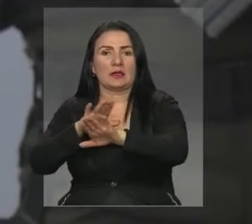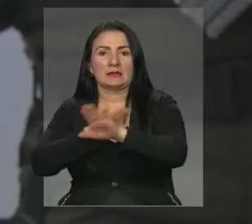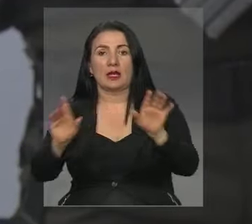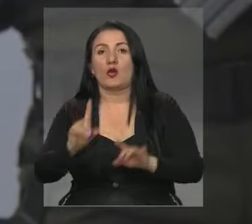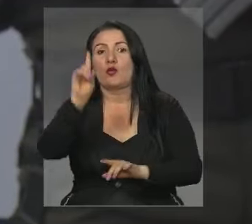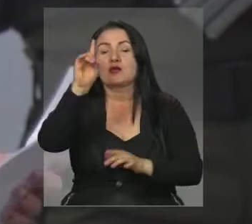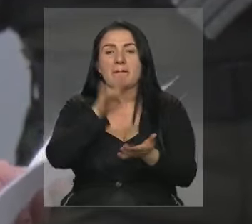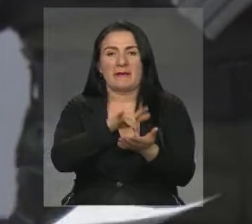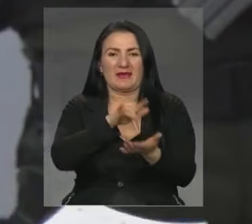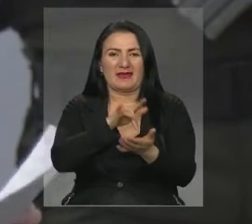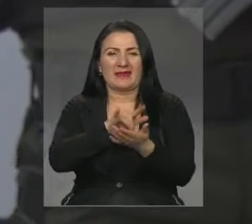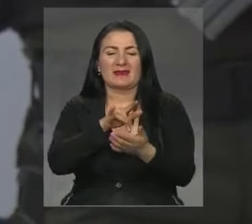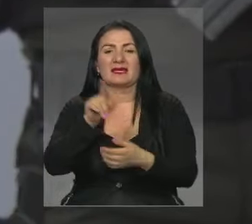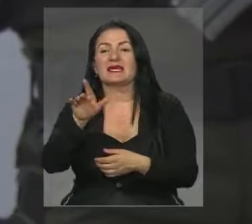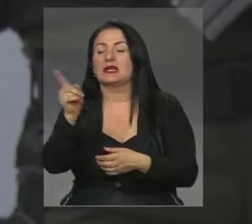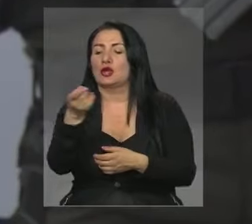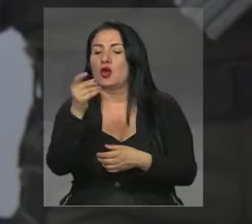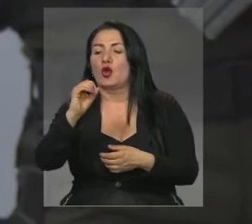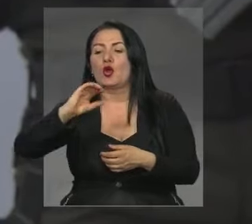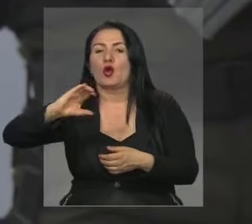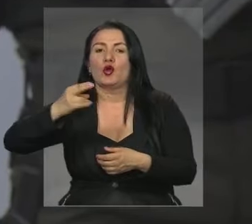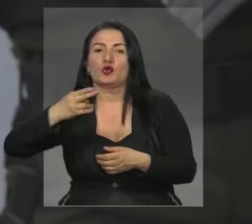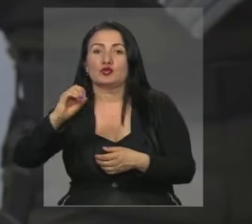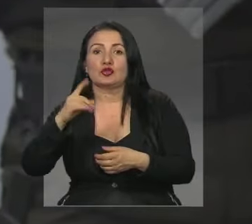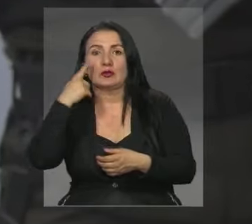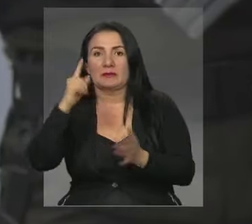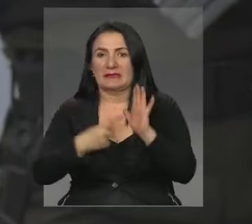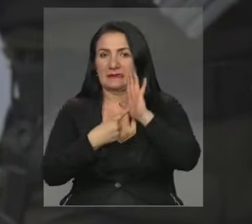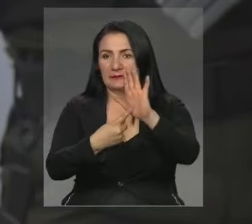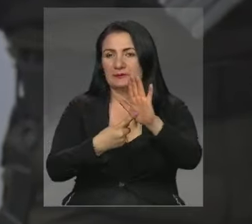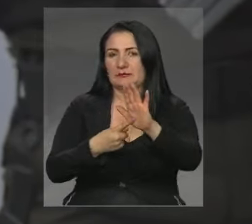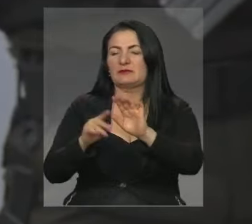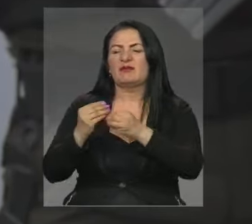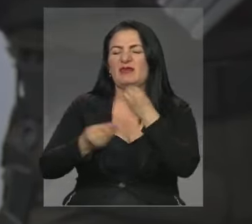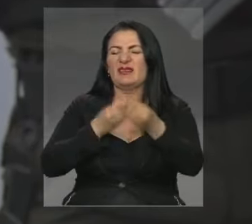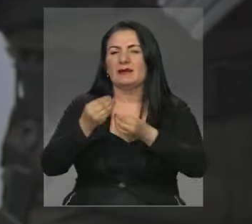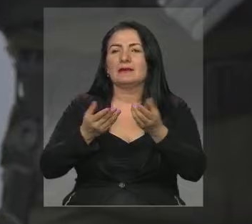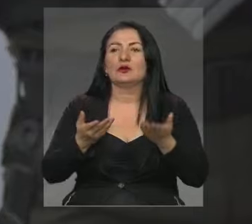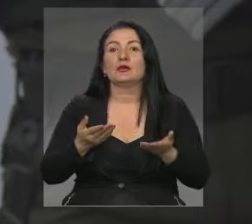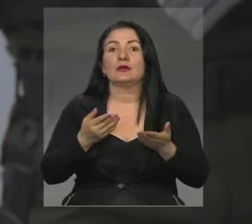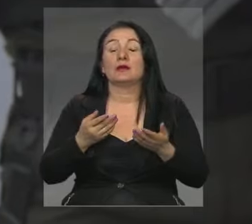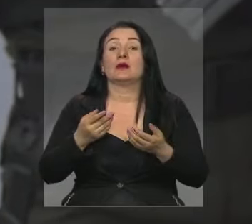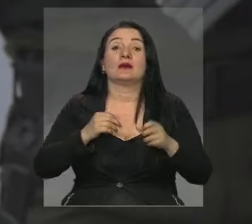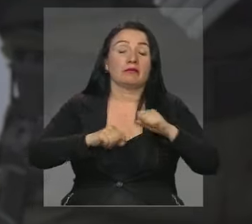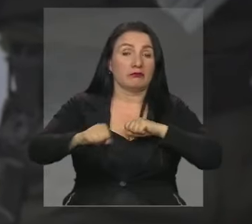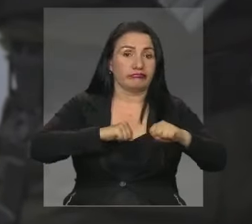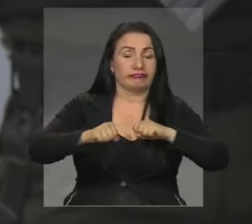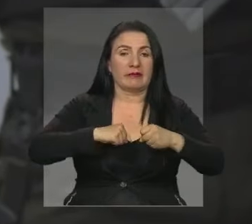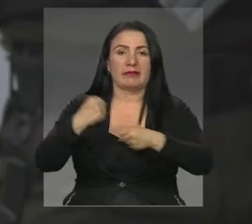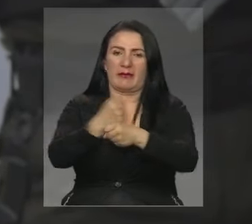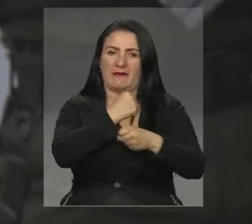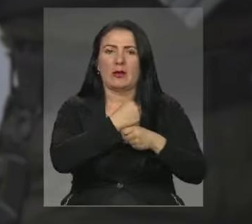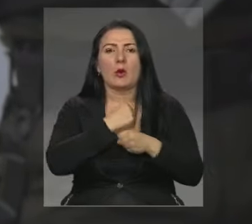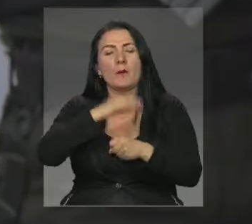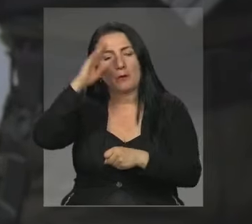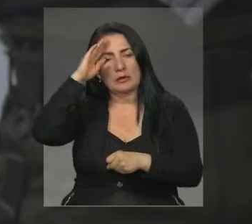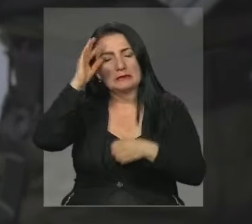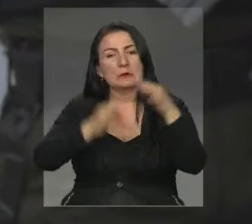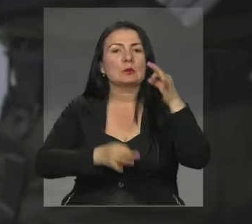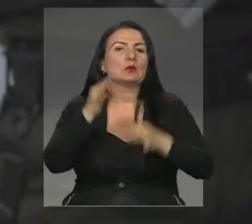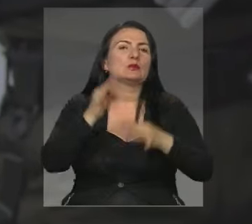esas pendiente, la de alias Gocho, que es la persona que hoy se presenta a través también de un muy buen trabajo que hace la Policía